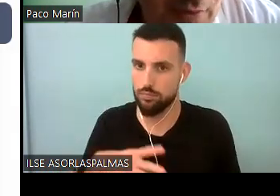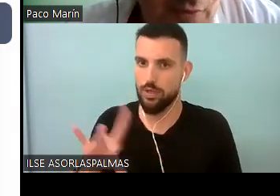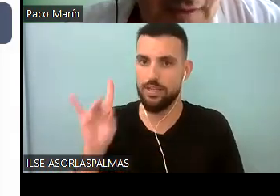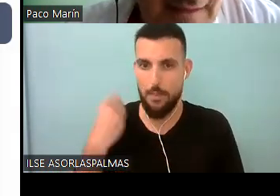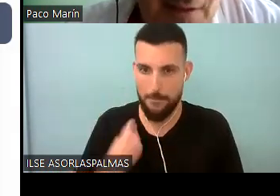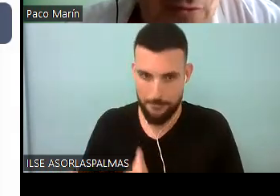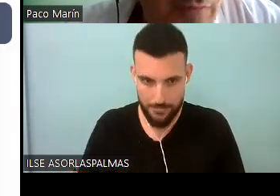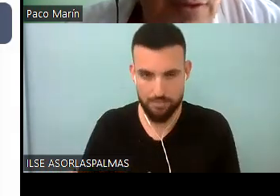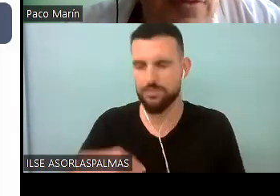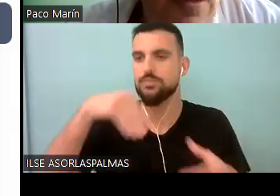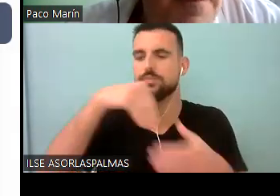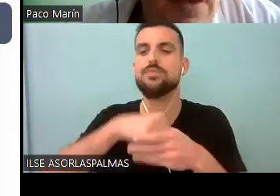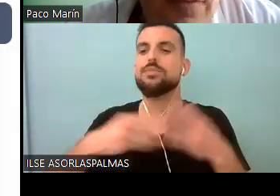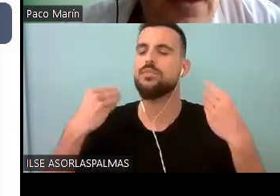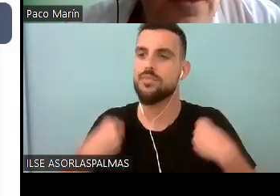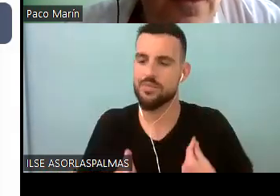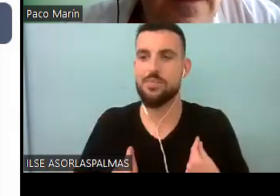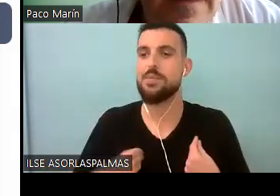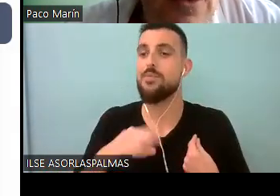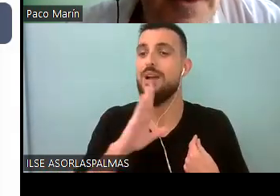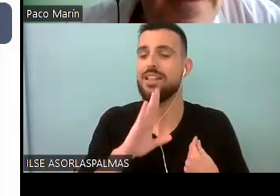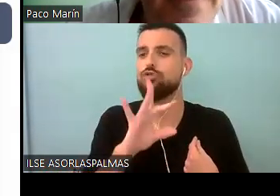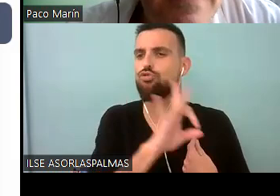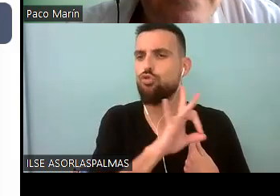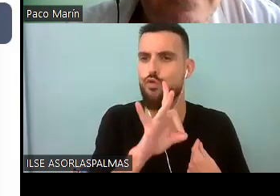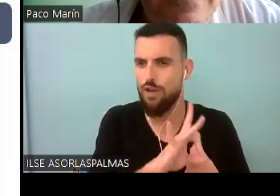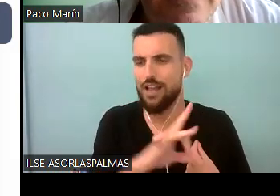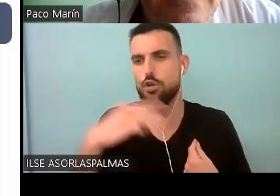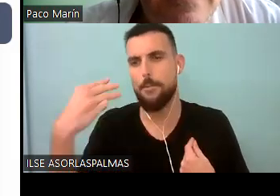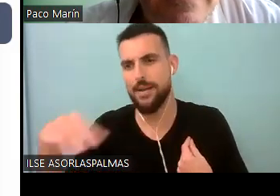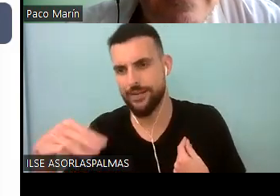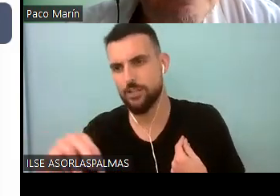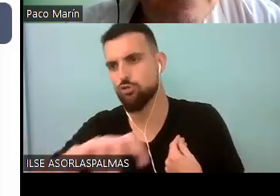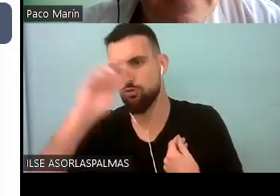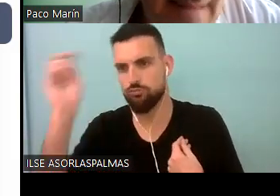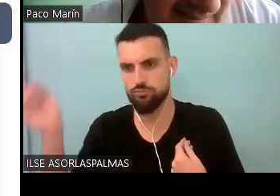Los compuestos serían también sulfato de glucosamina, sulfato de condroitina y